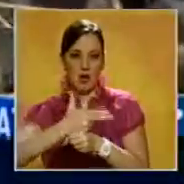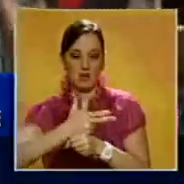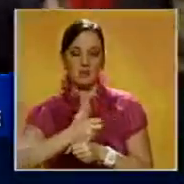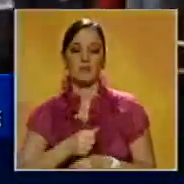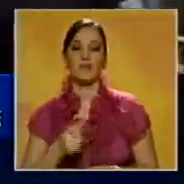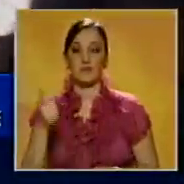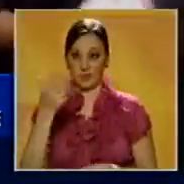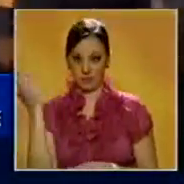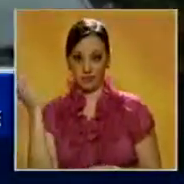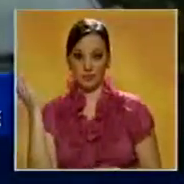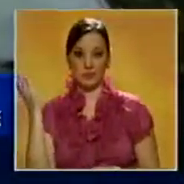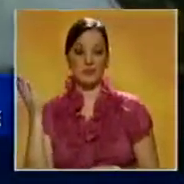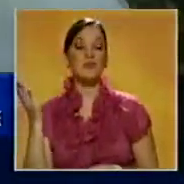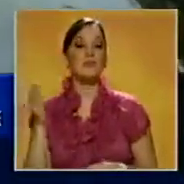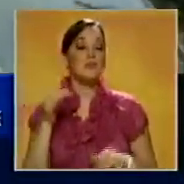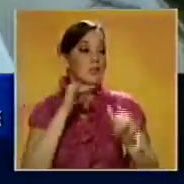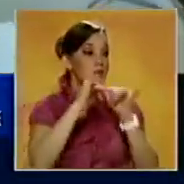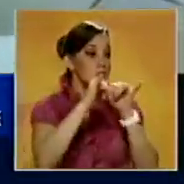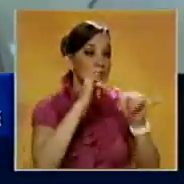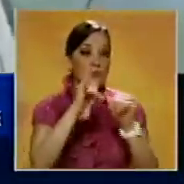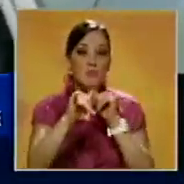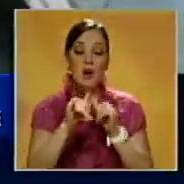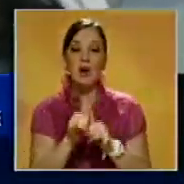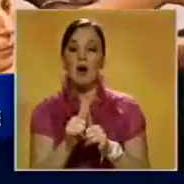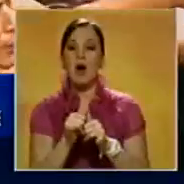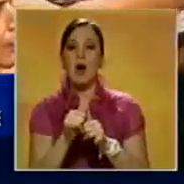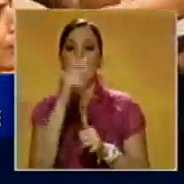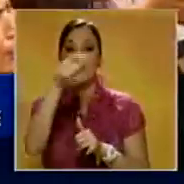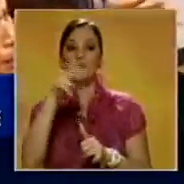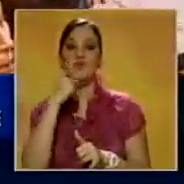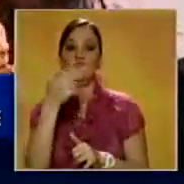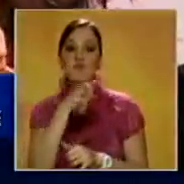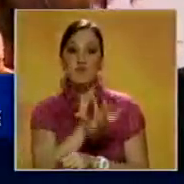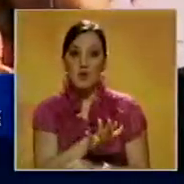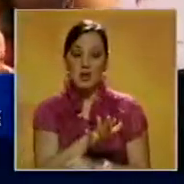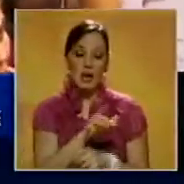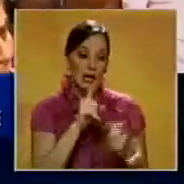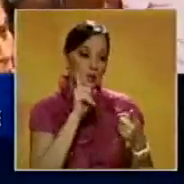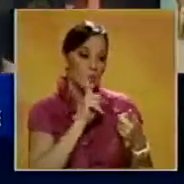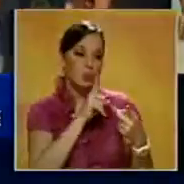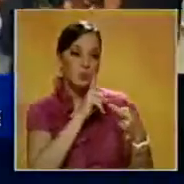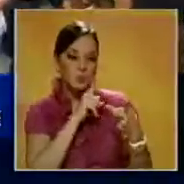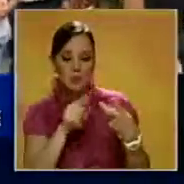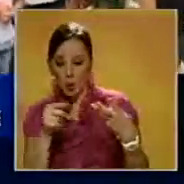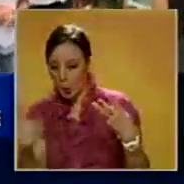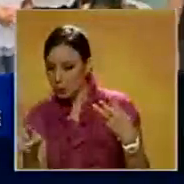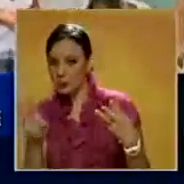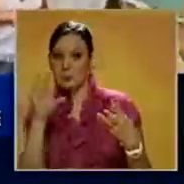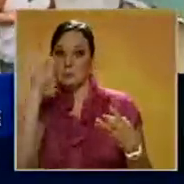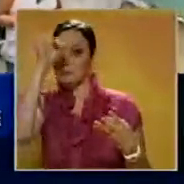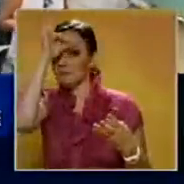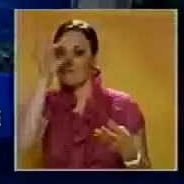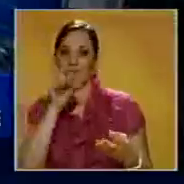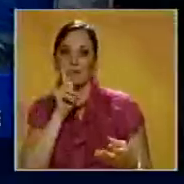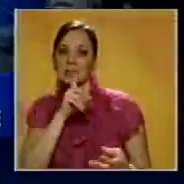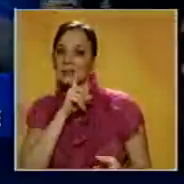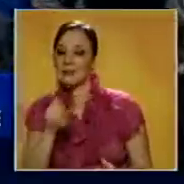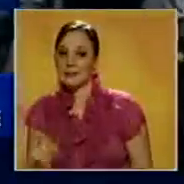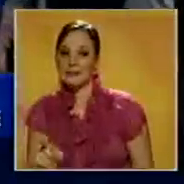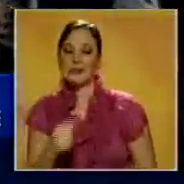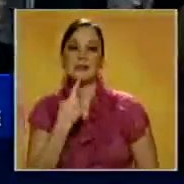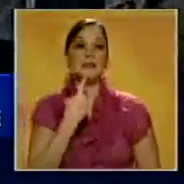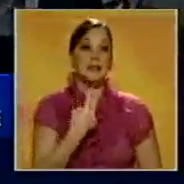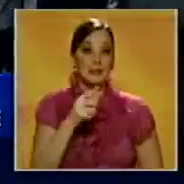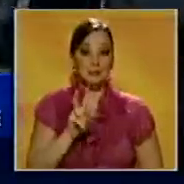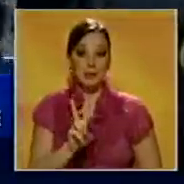de rescate informaron que del total de víctimas, solo la mitad fue identificada. Asimismo, los rescatistas precisaron que 24